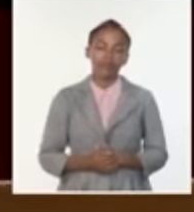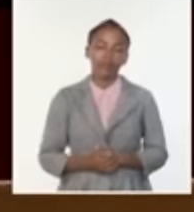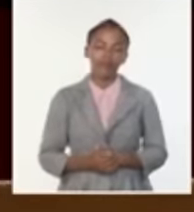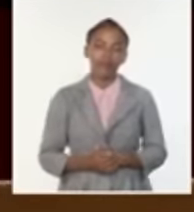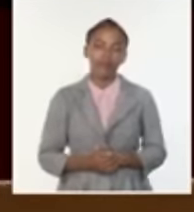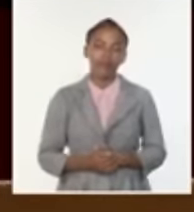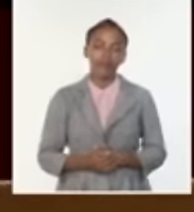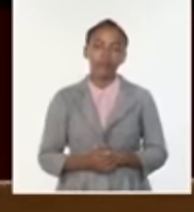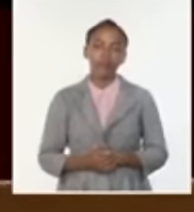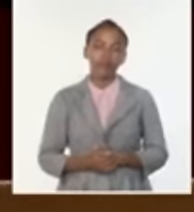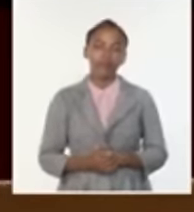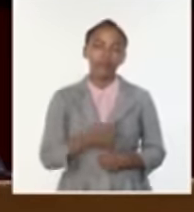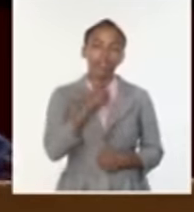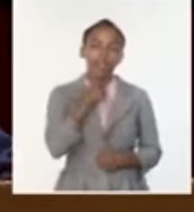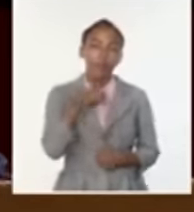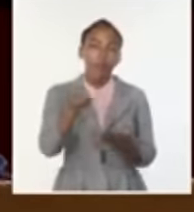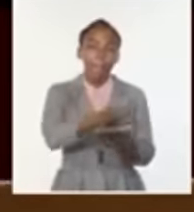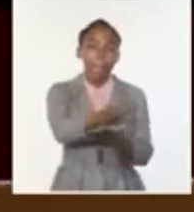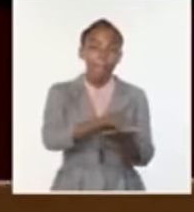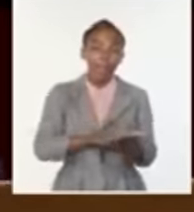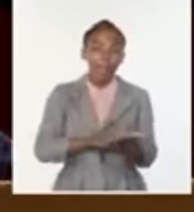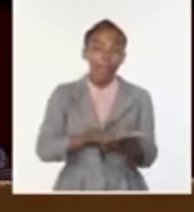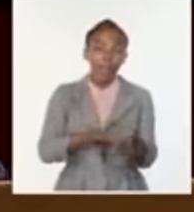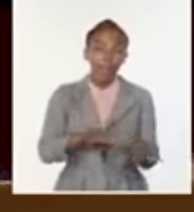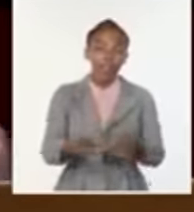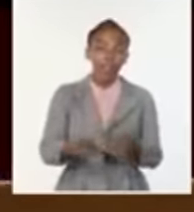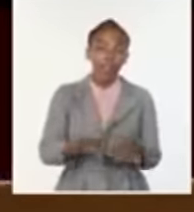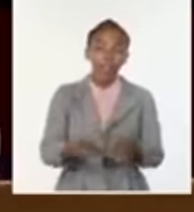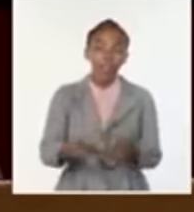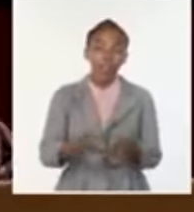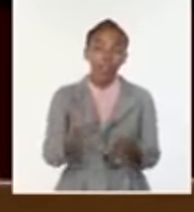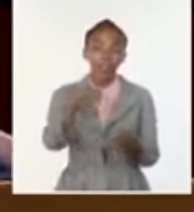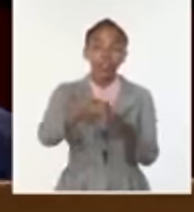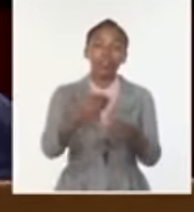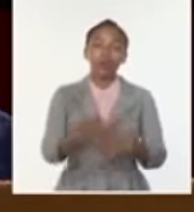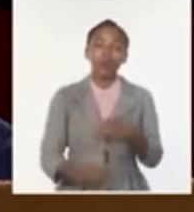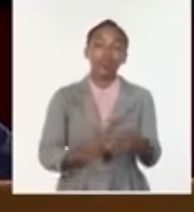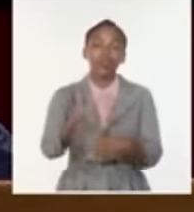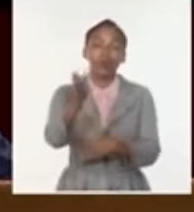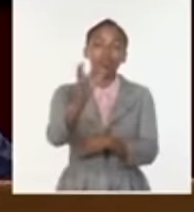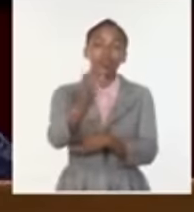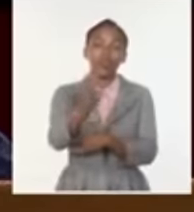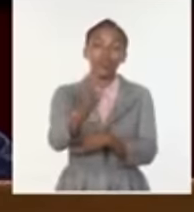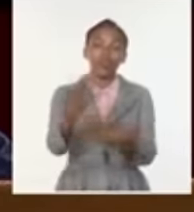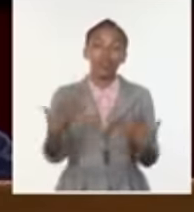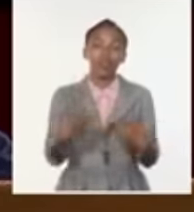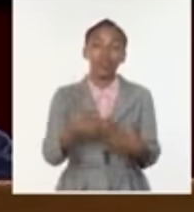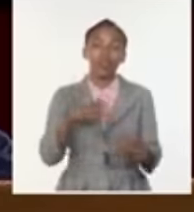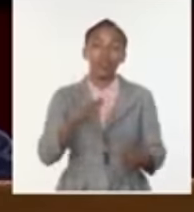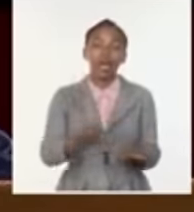Entre las acciones ejecutadas como parte de este proceso de la bancarización, y siempre se une con las acciones fiscales,